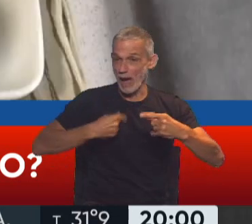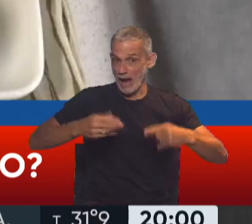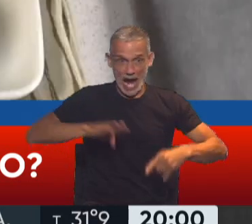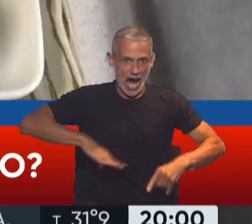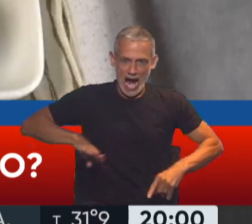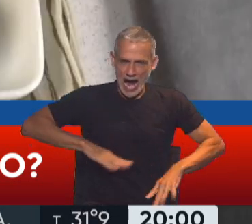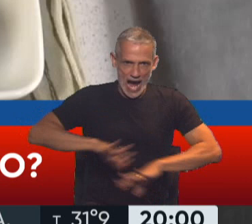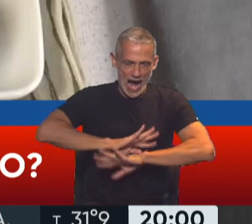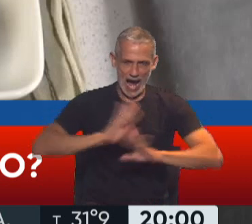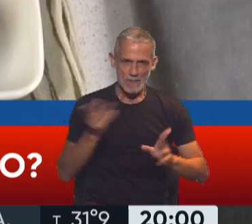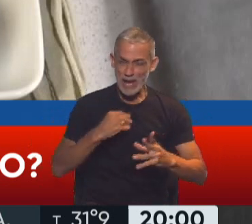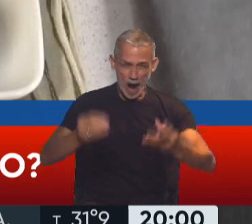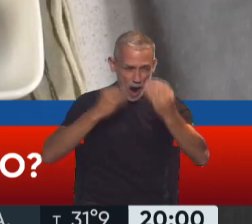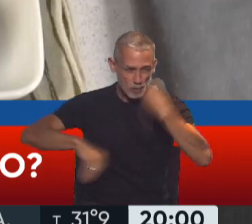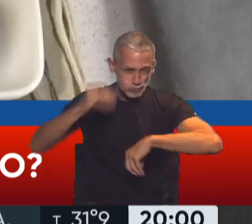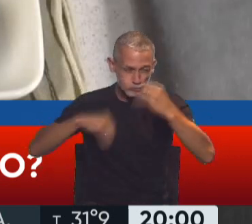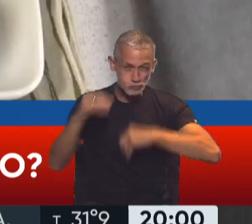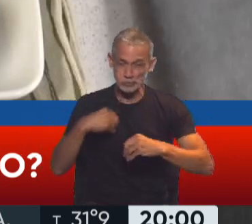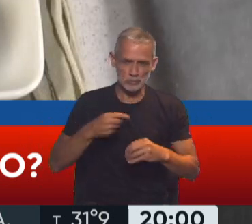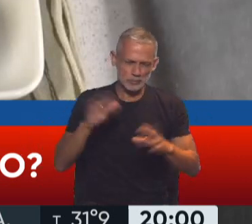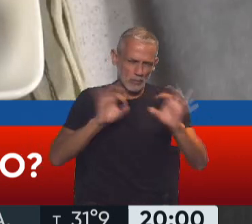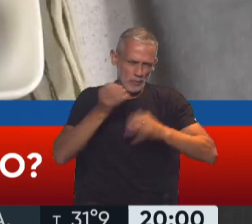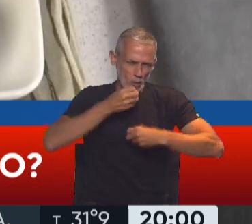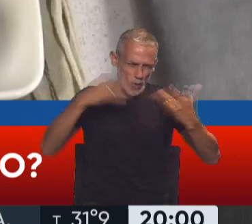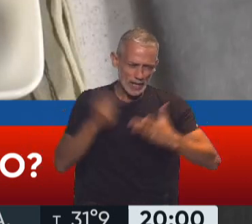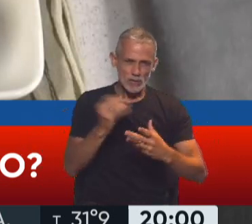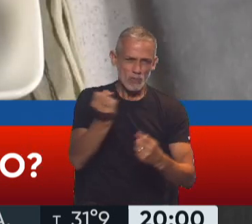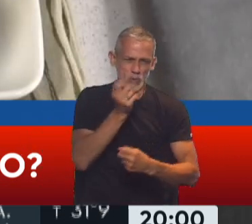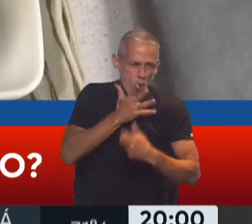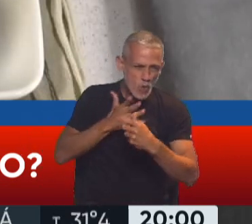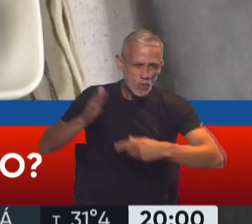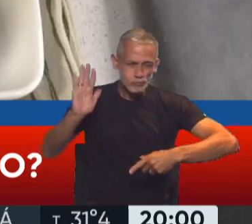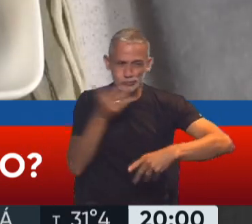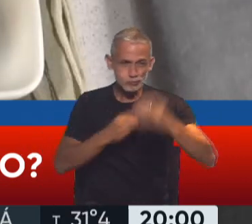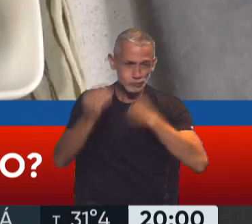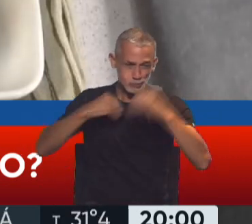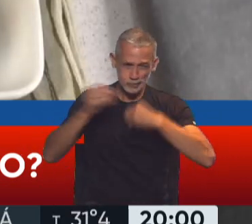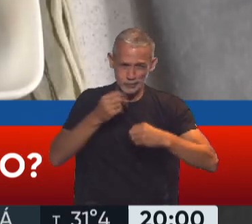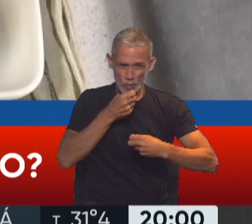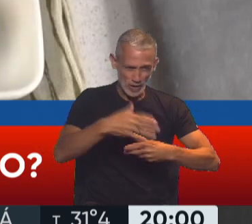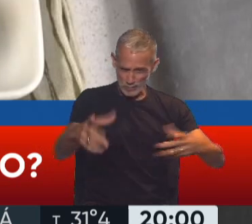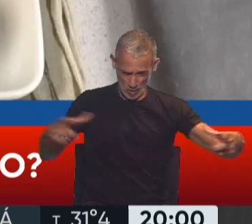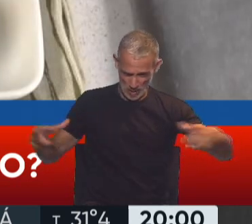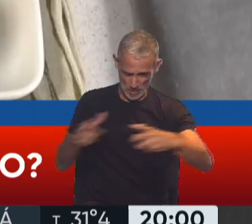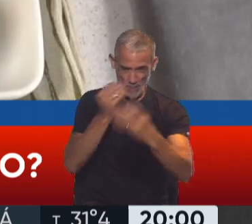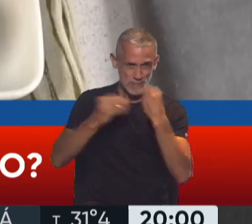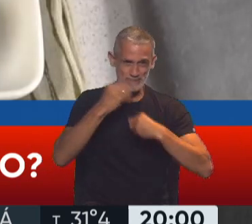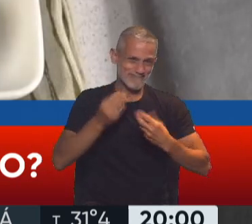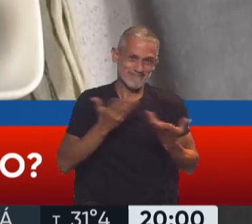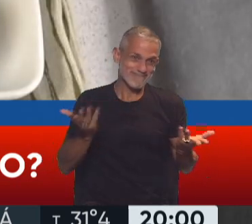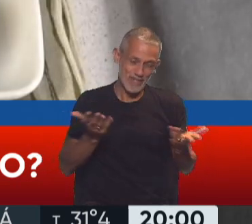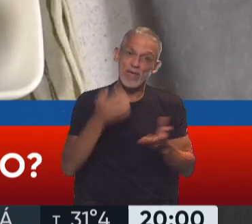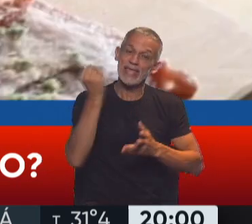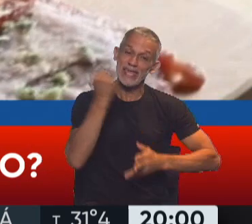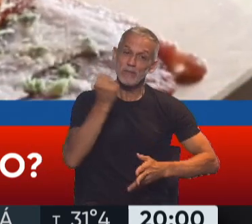voraz y empezamos a comer sin medida todo lo que tenemos en la mesa, ¿no? Entonces es muy importante